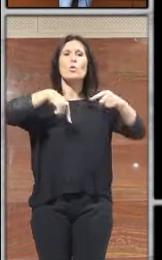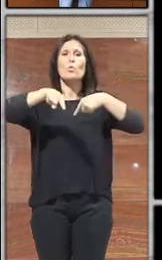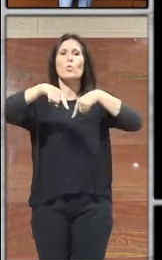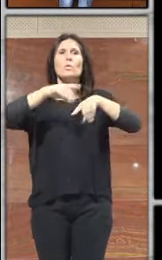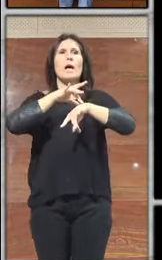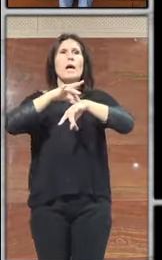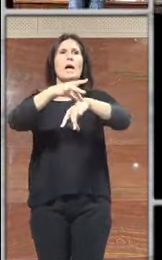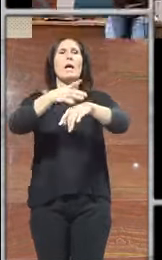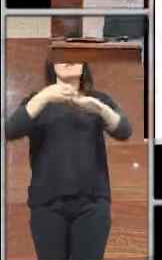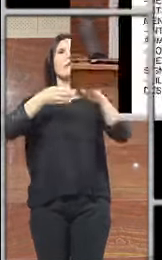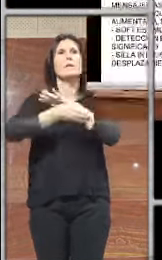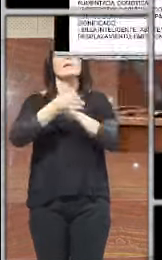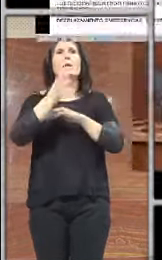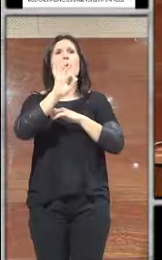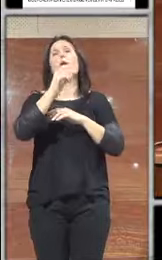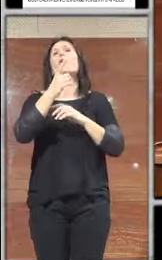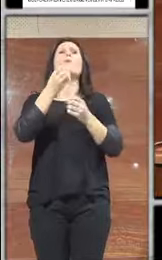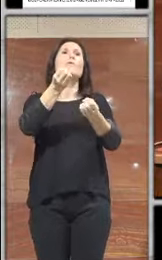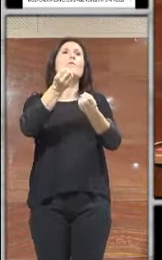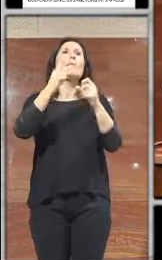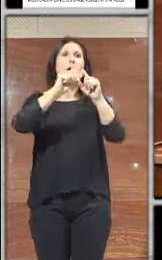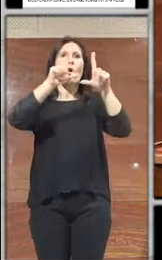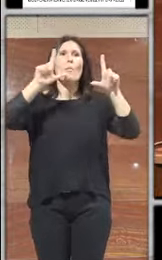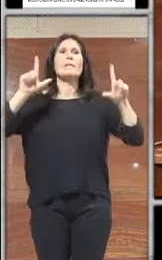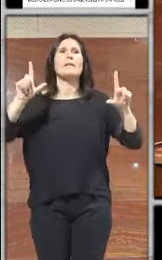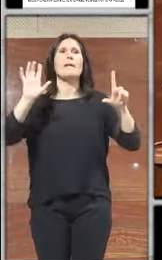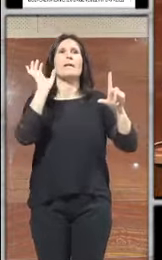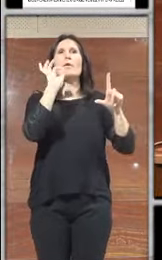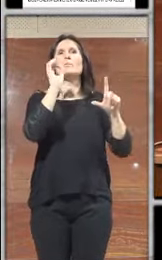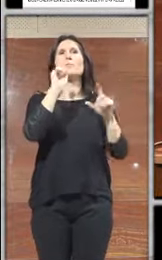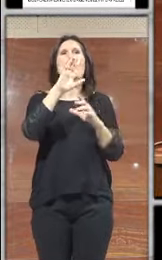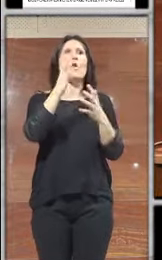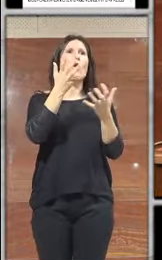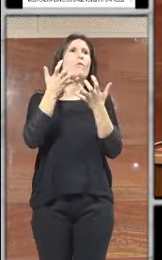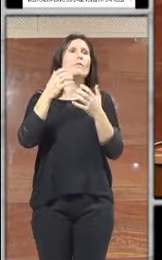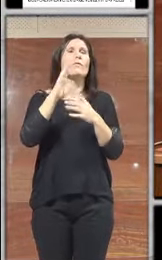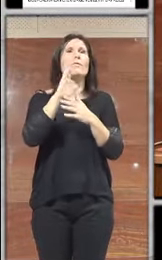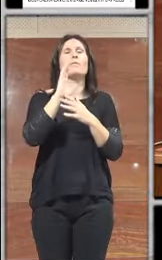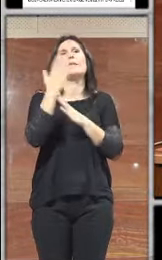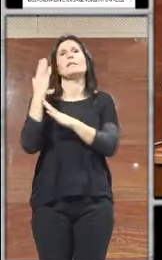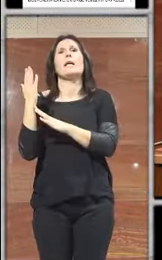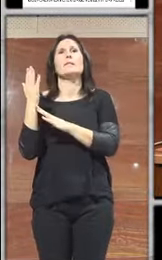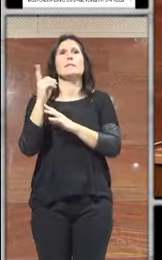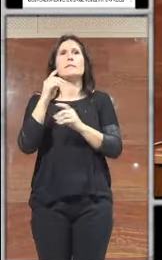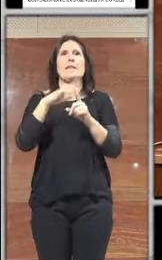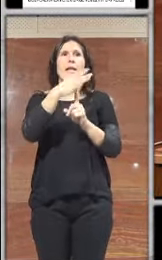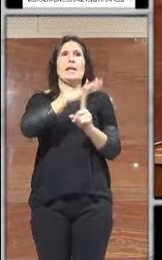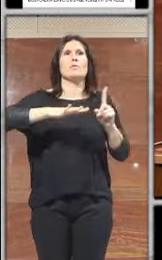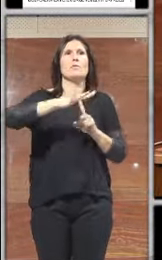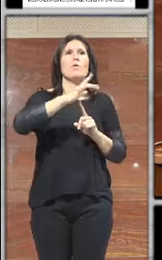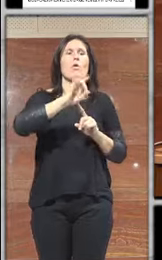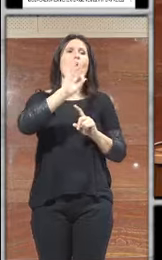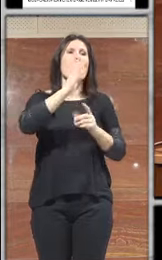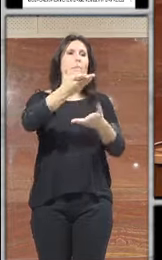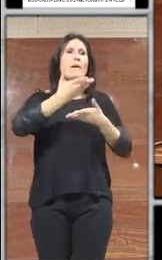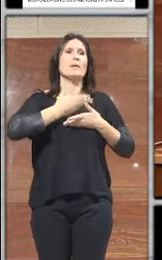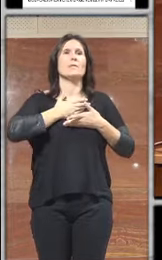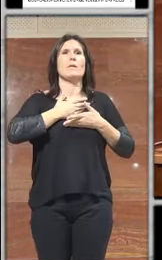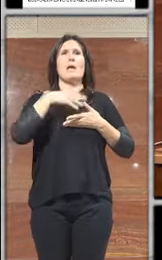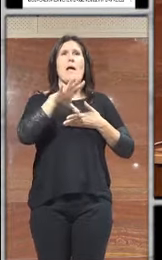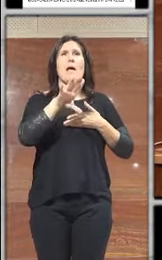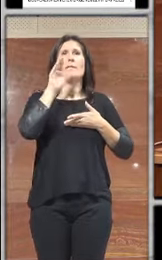información con realidad aumentada de cosas que tienes disponibles o ofertas que te está dando ese entorno, incluso que te ayude a comprender claves